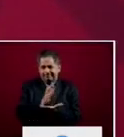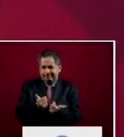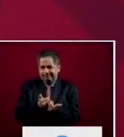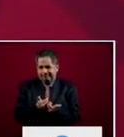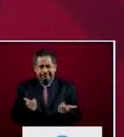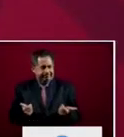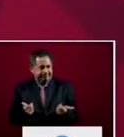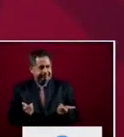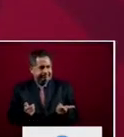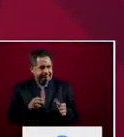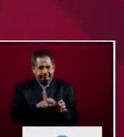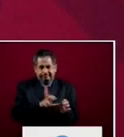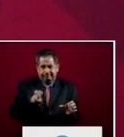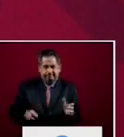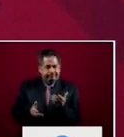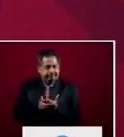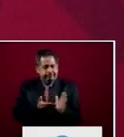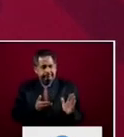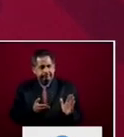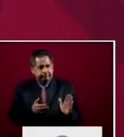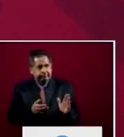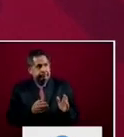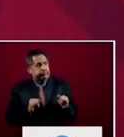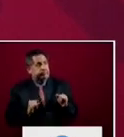institución, sino